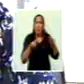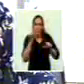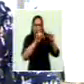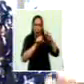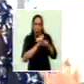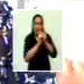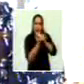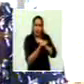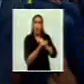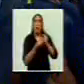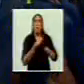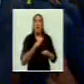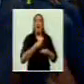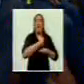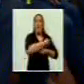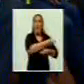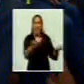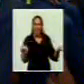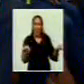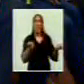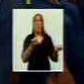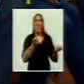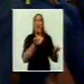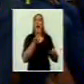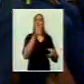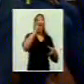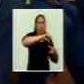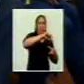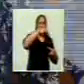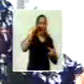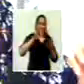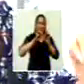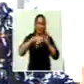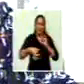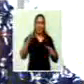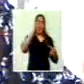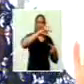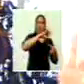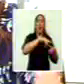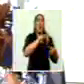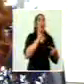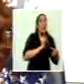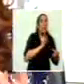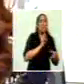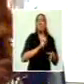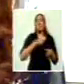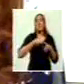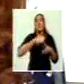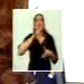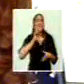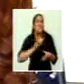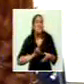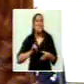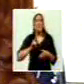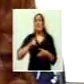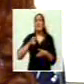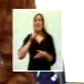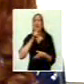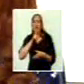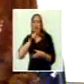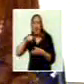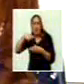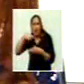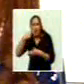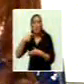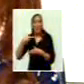proteínas para ser puestas en el café con leche, en el agua, en un jugo de frutas, en todos los colegios y también en el queso.